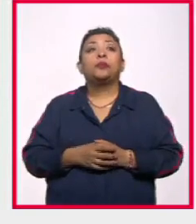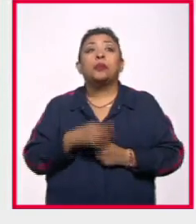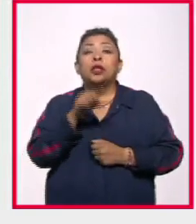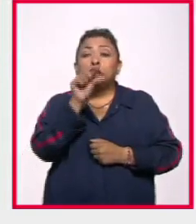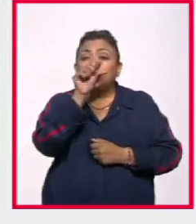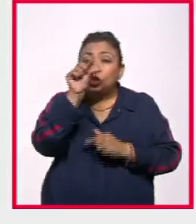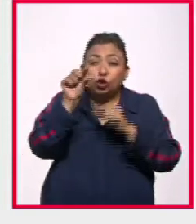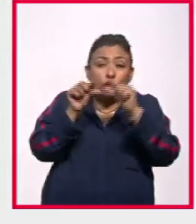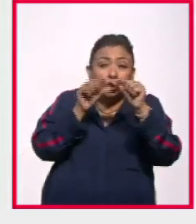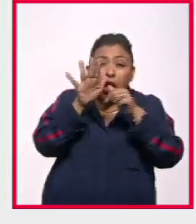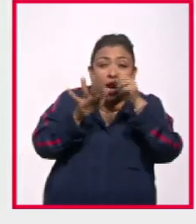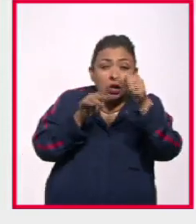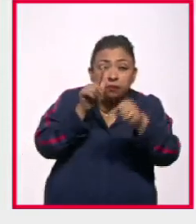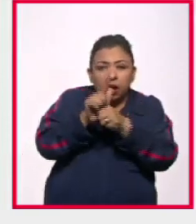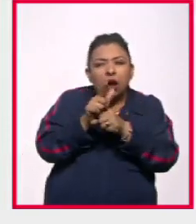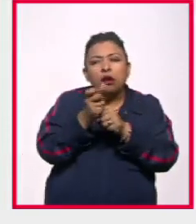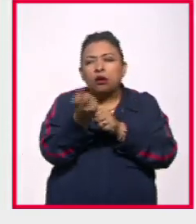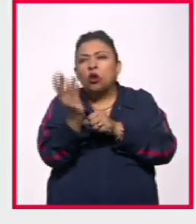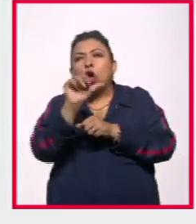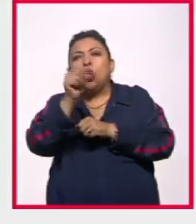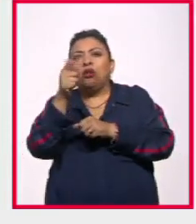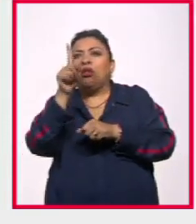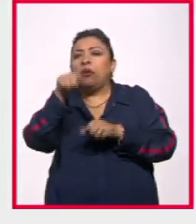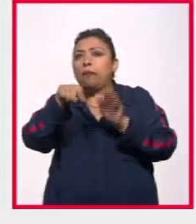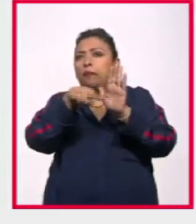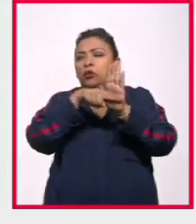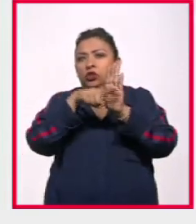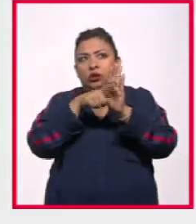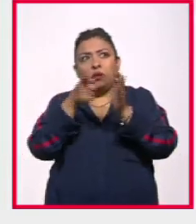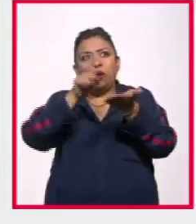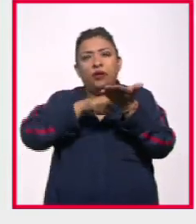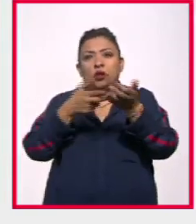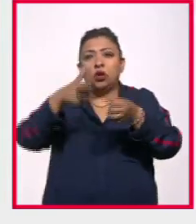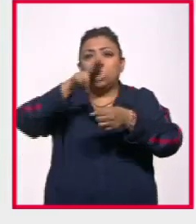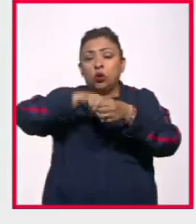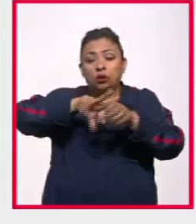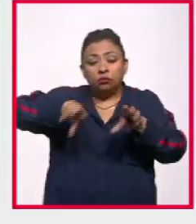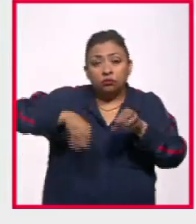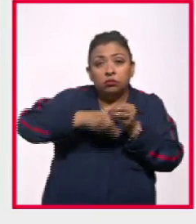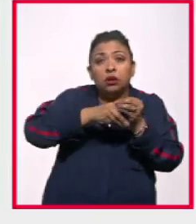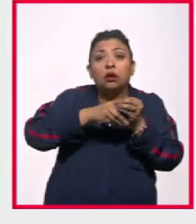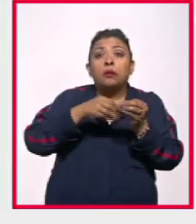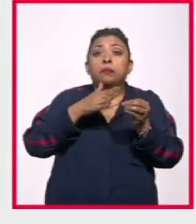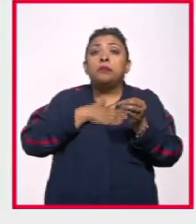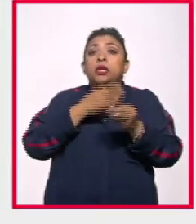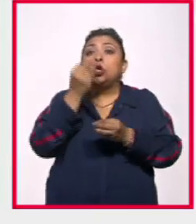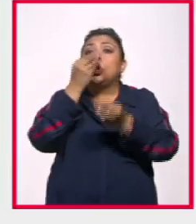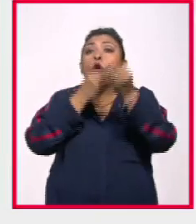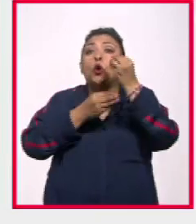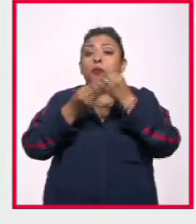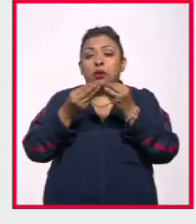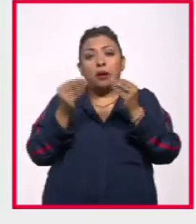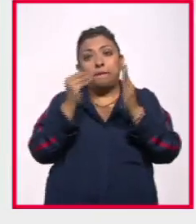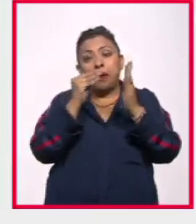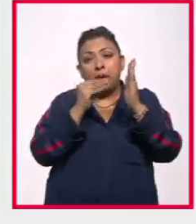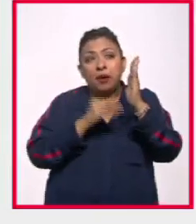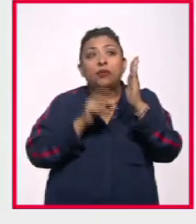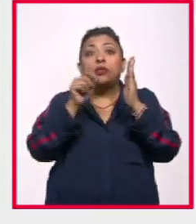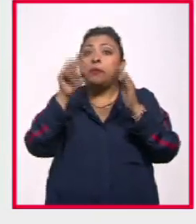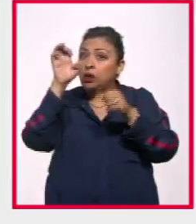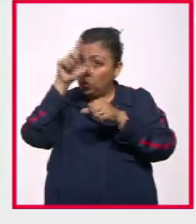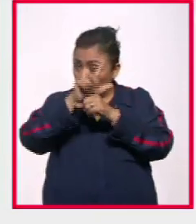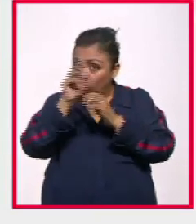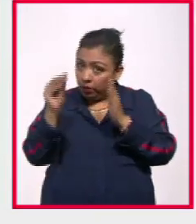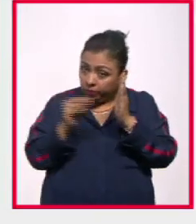Estos pequeños seres, como muchas otras bondades de la naturaleza, pasaron a formar parte de nuestra dieta, pero también de la